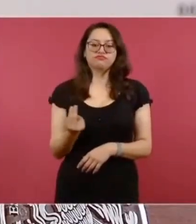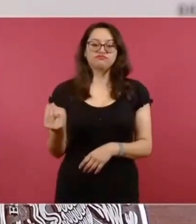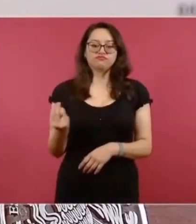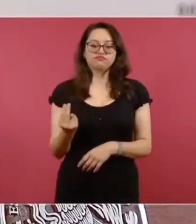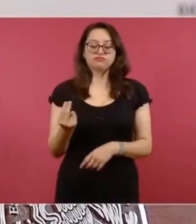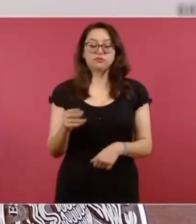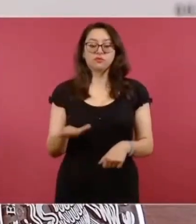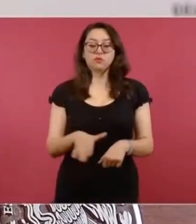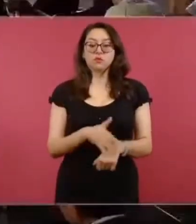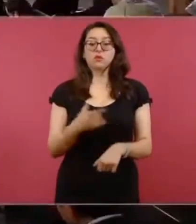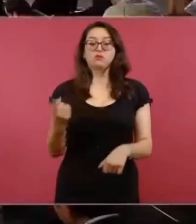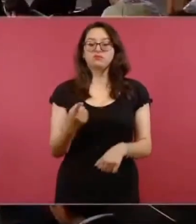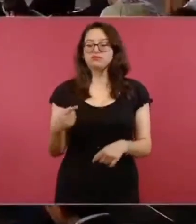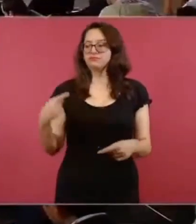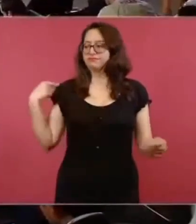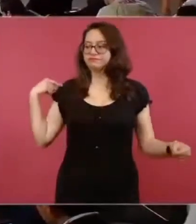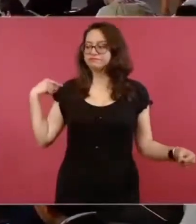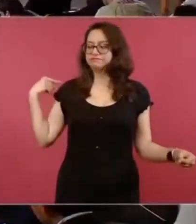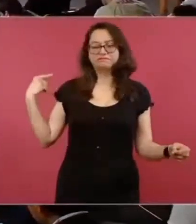democracia